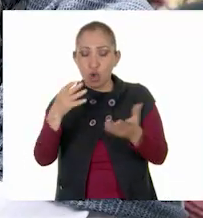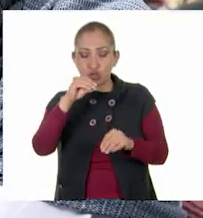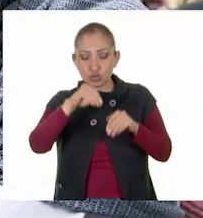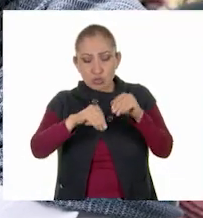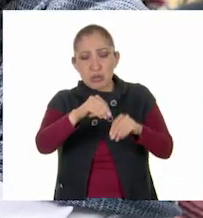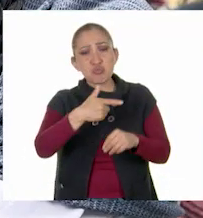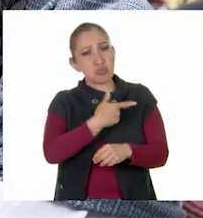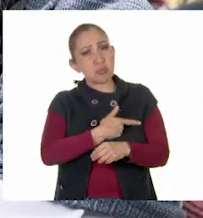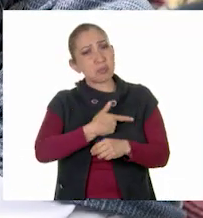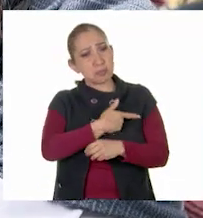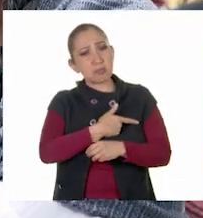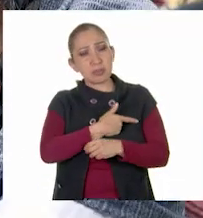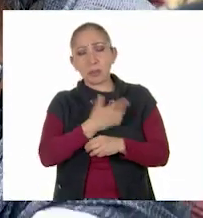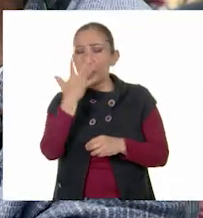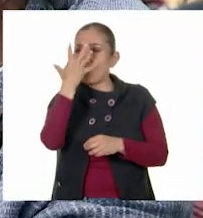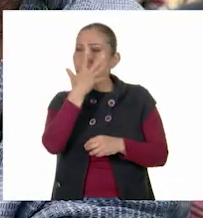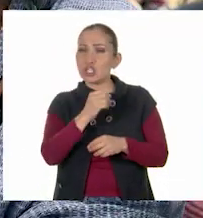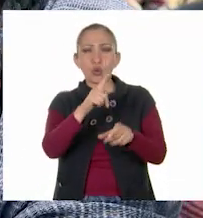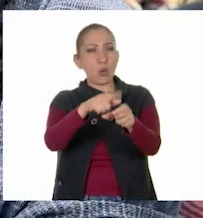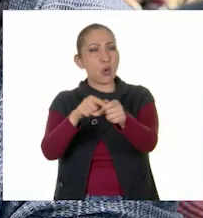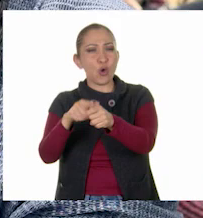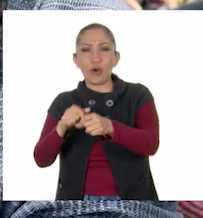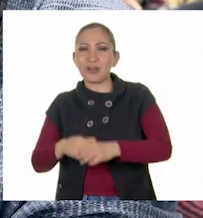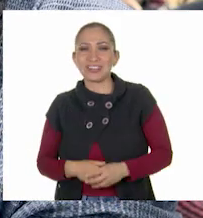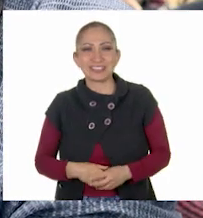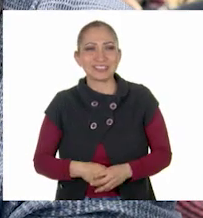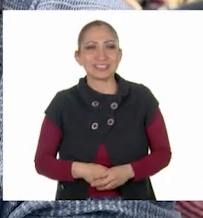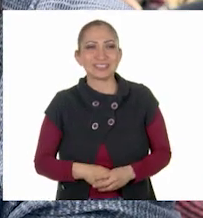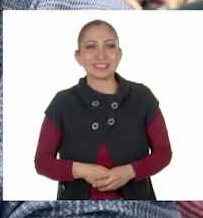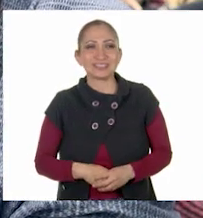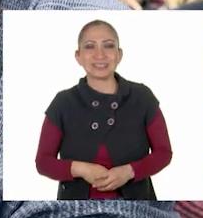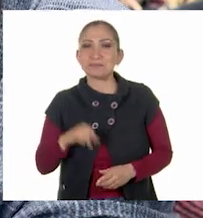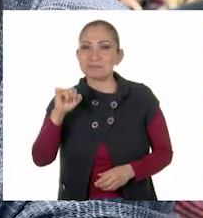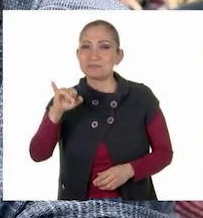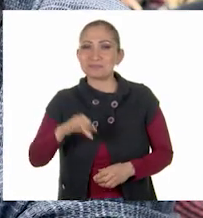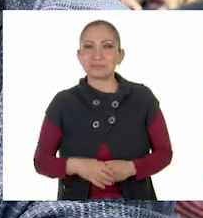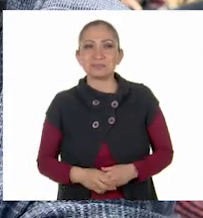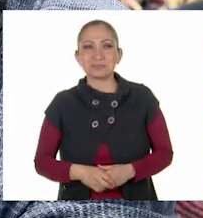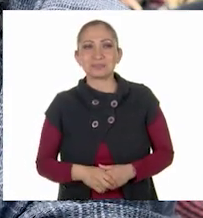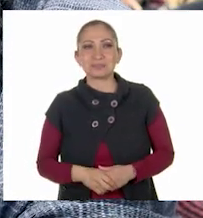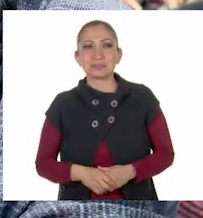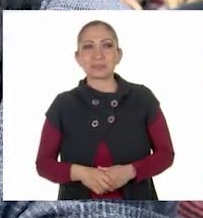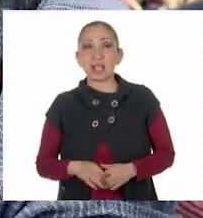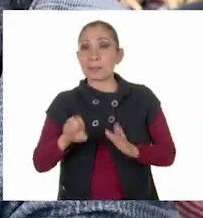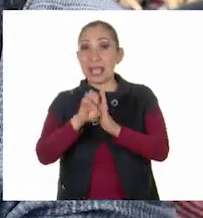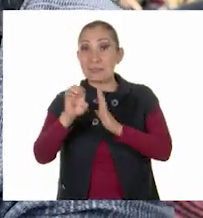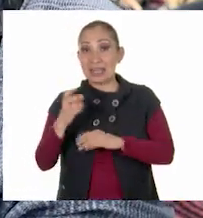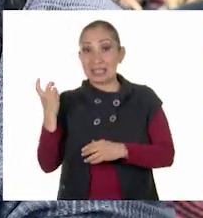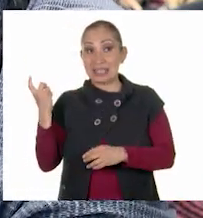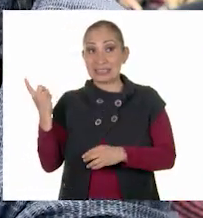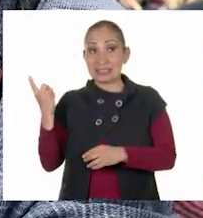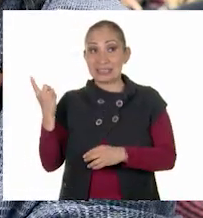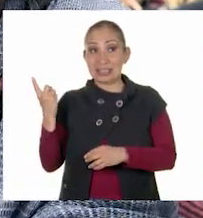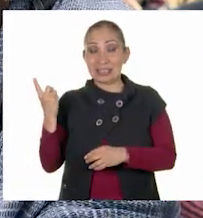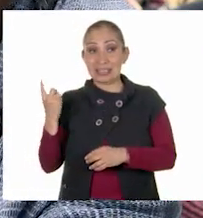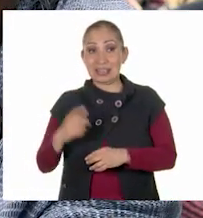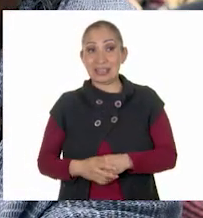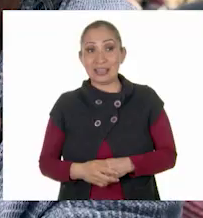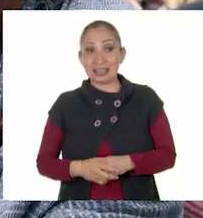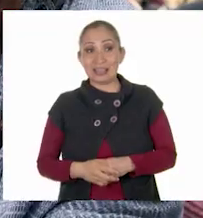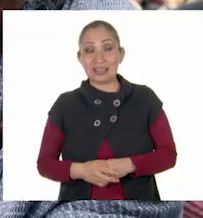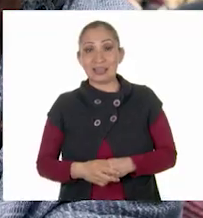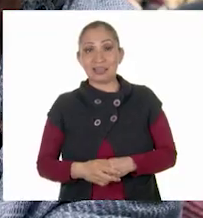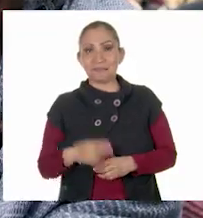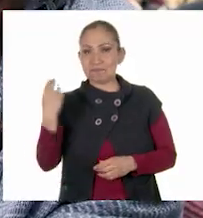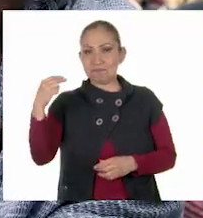sembramos y nos gusta. Muy hermosos los colores. Sí. Por ejemplo, Nuncawa